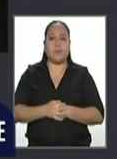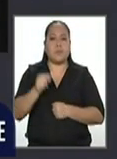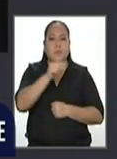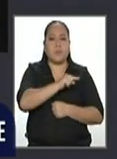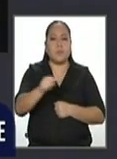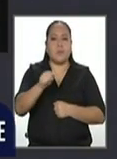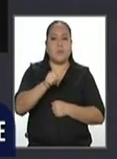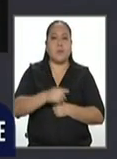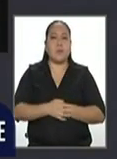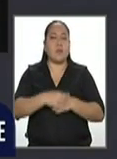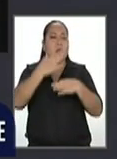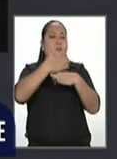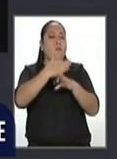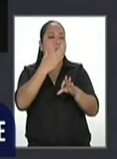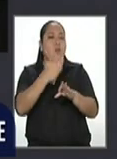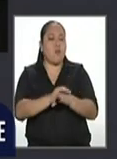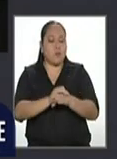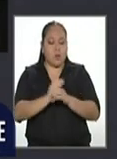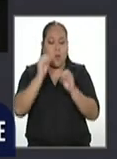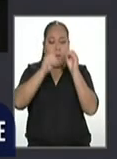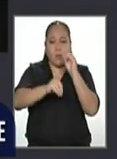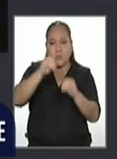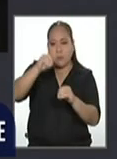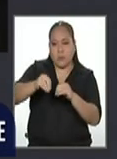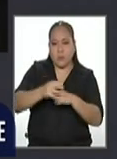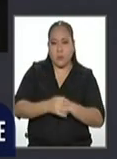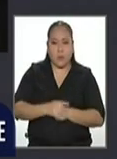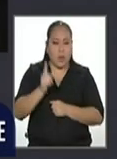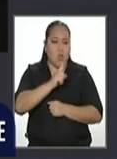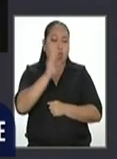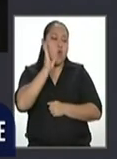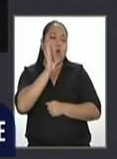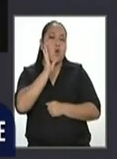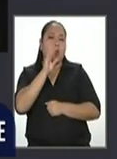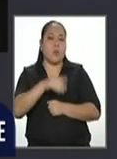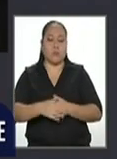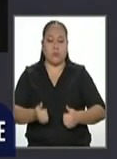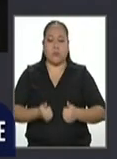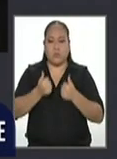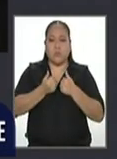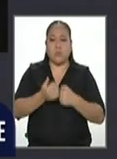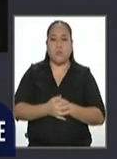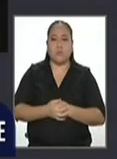estos tipos, estas formas de producir que no contaminen la vida.